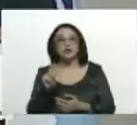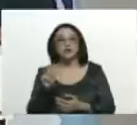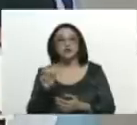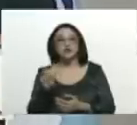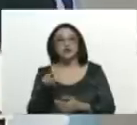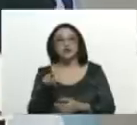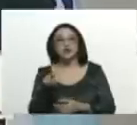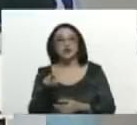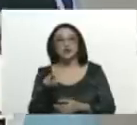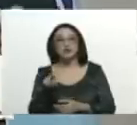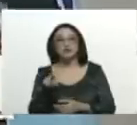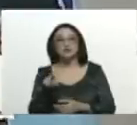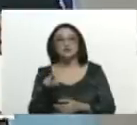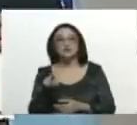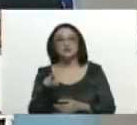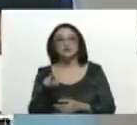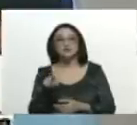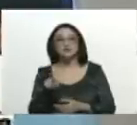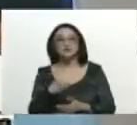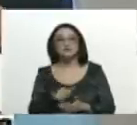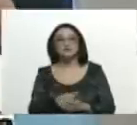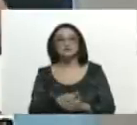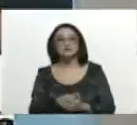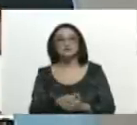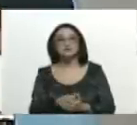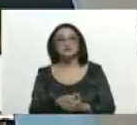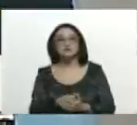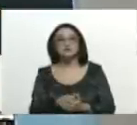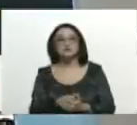Enrique Rincón Hernández